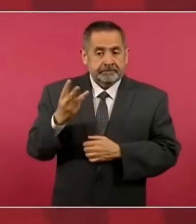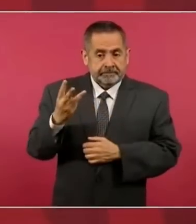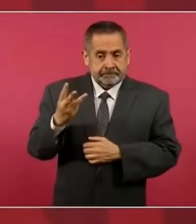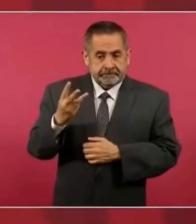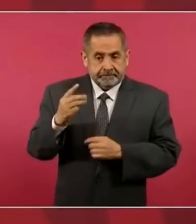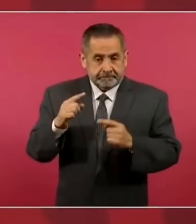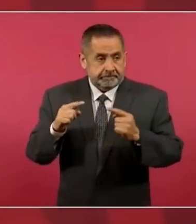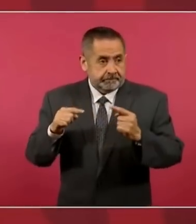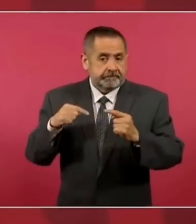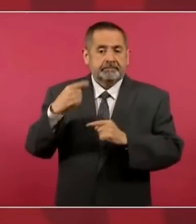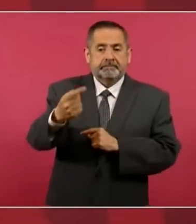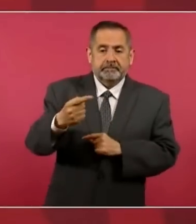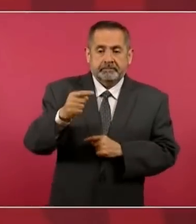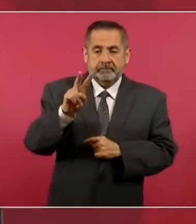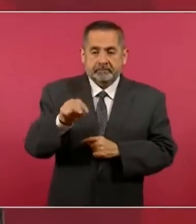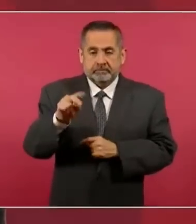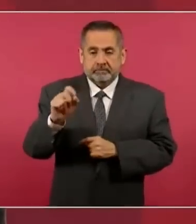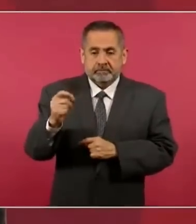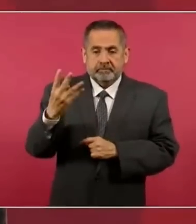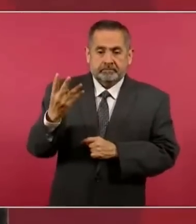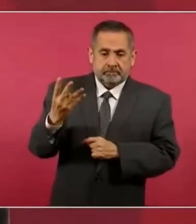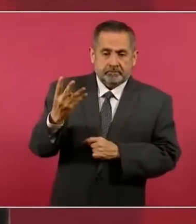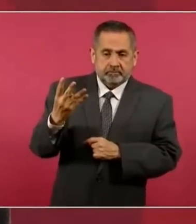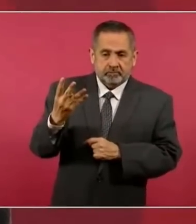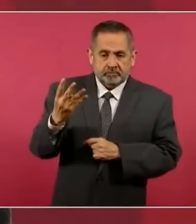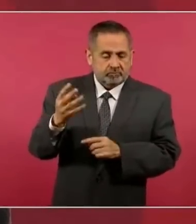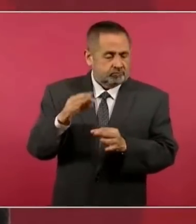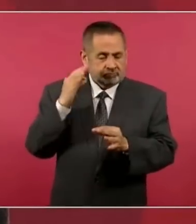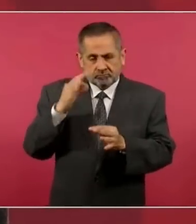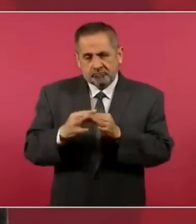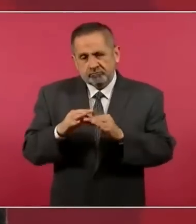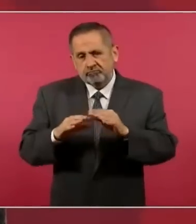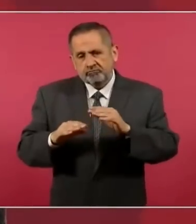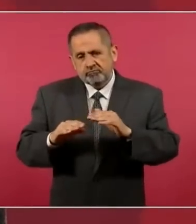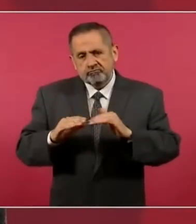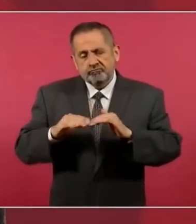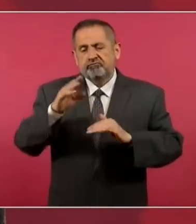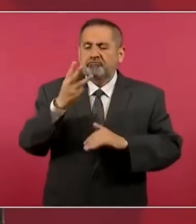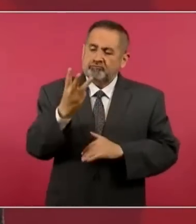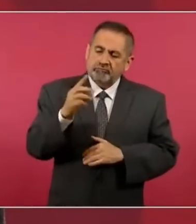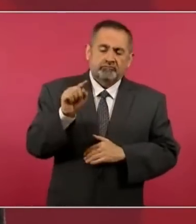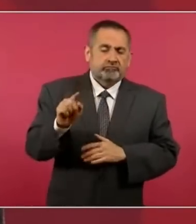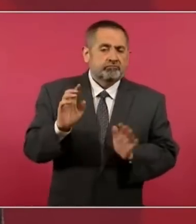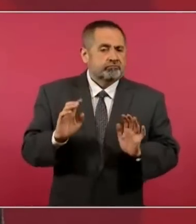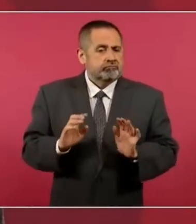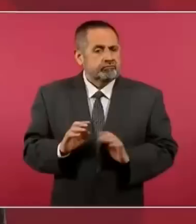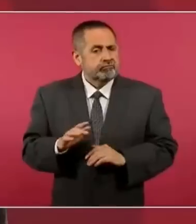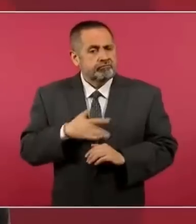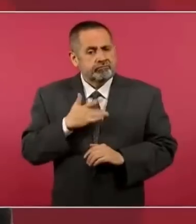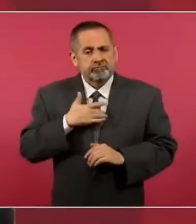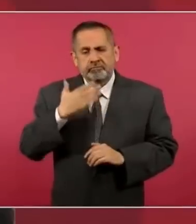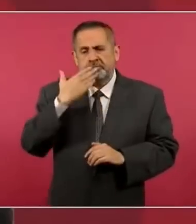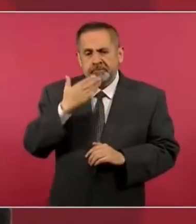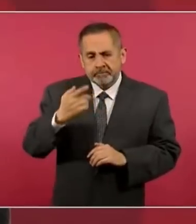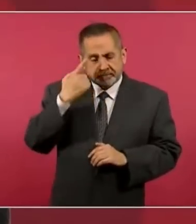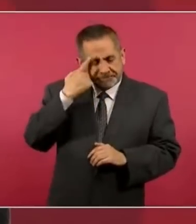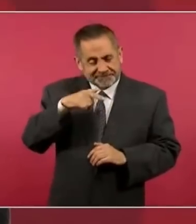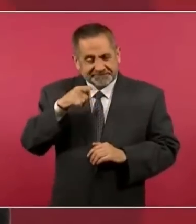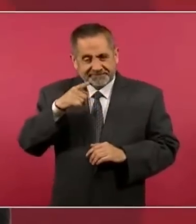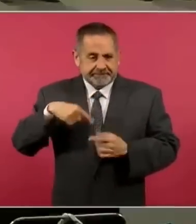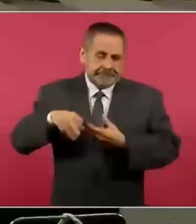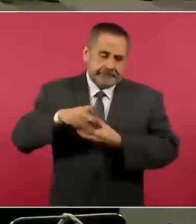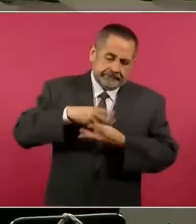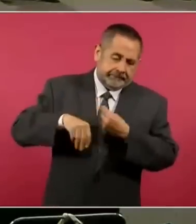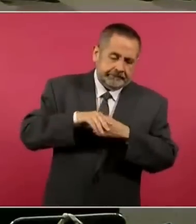el siguiente y el 24, lo cual nos va a permitir